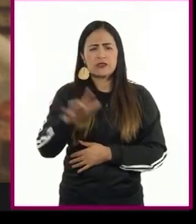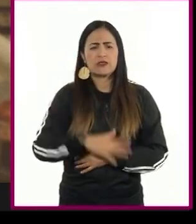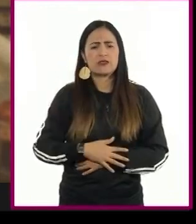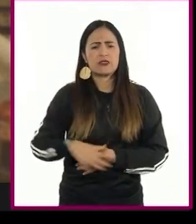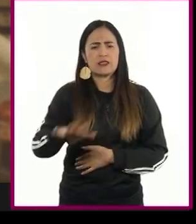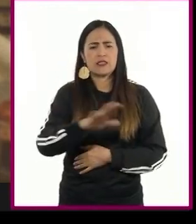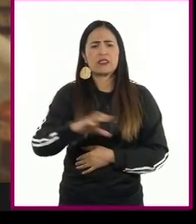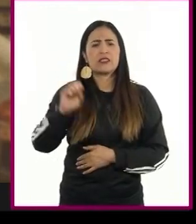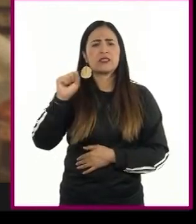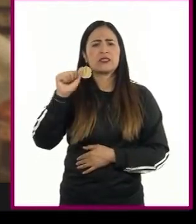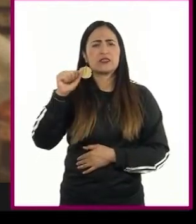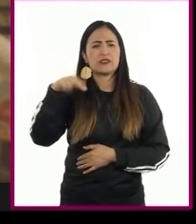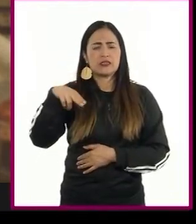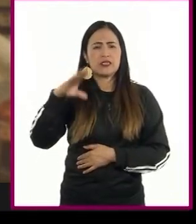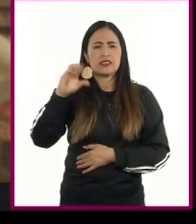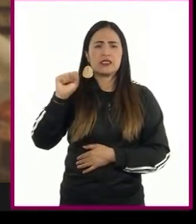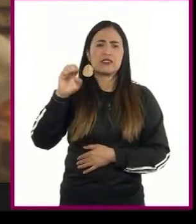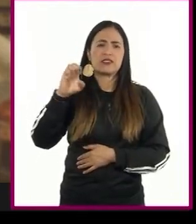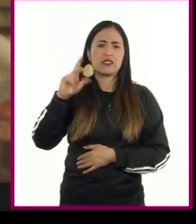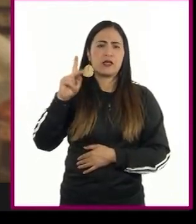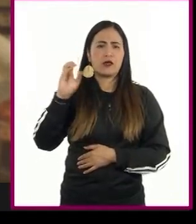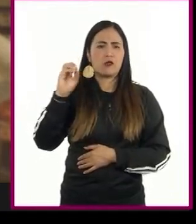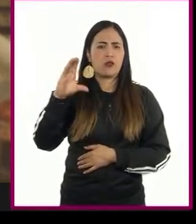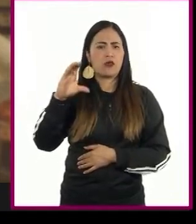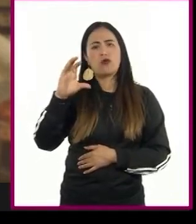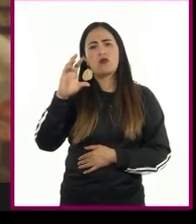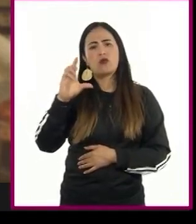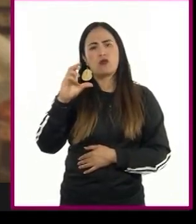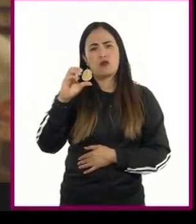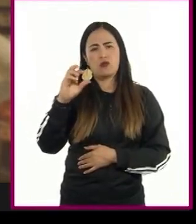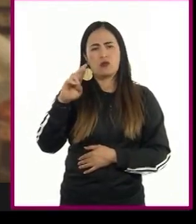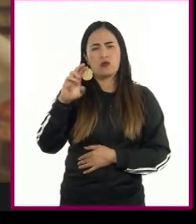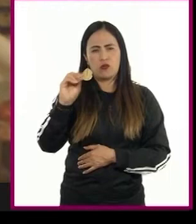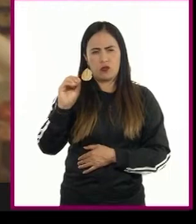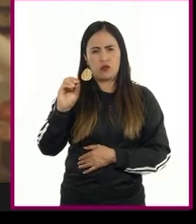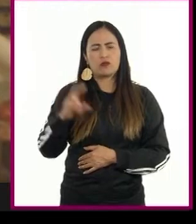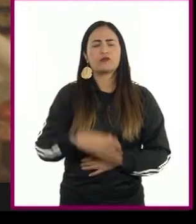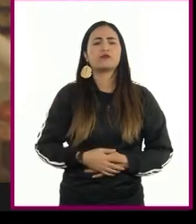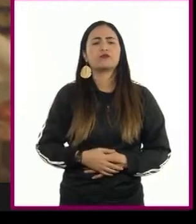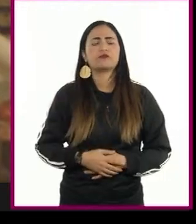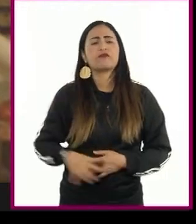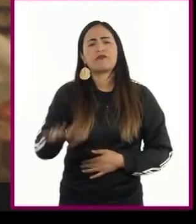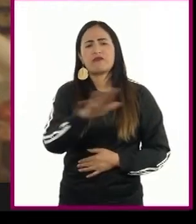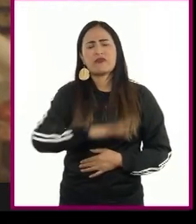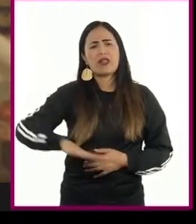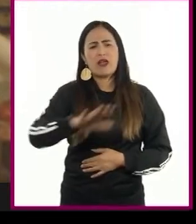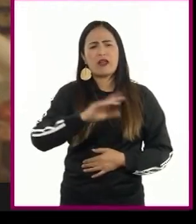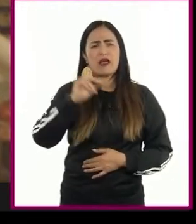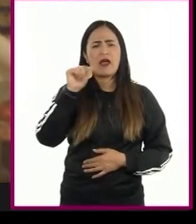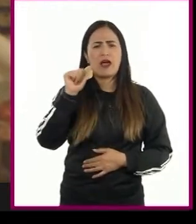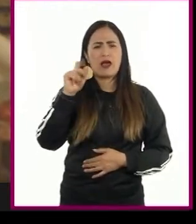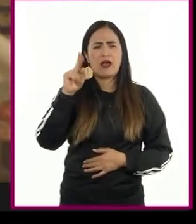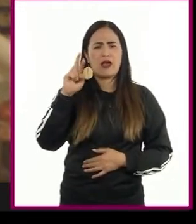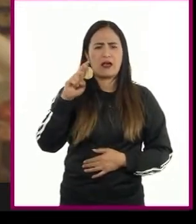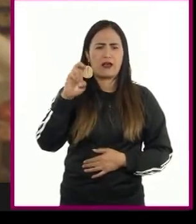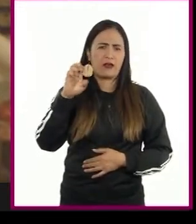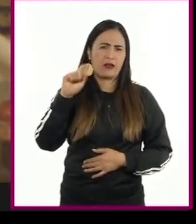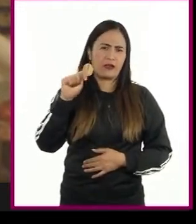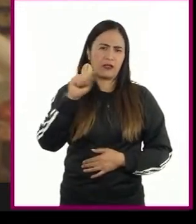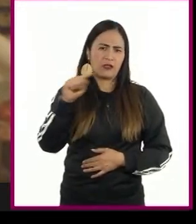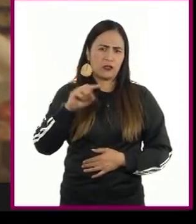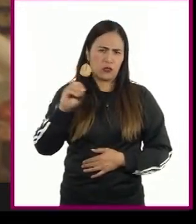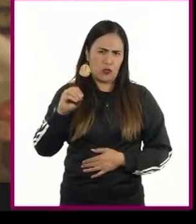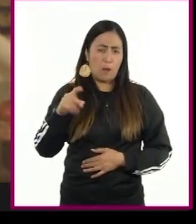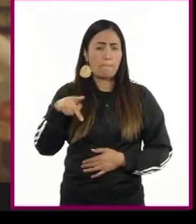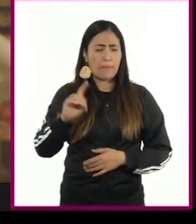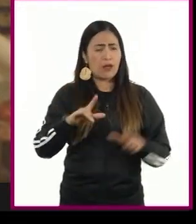San Sepolcro, perteneciente hoy día a la región de Arezzo, aunque existe actualmente una placa en mi